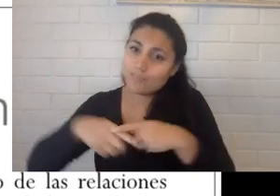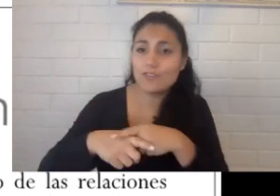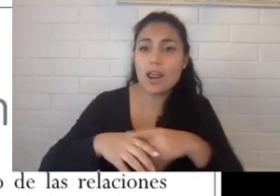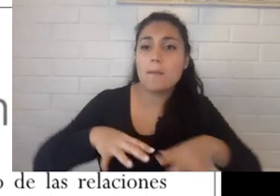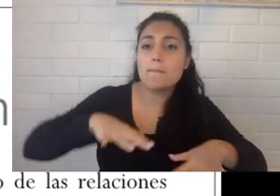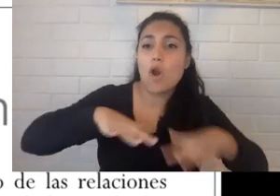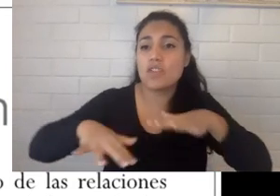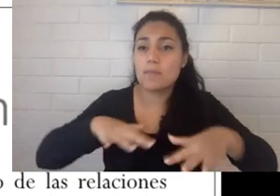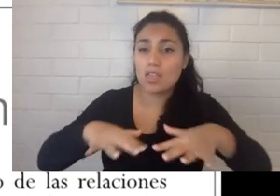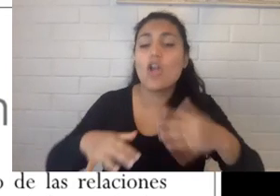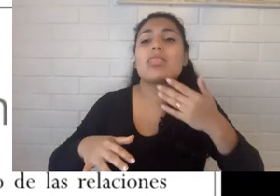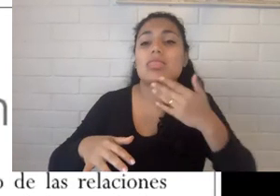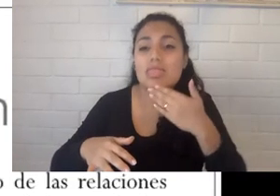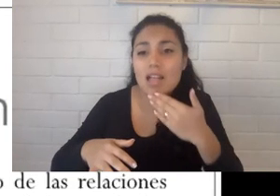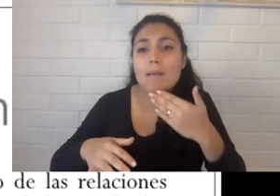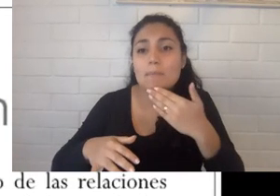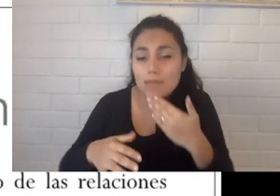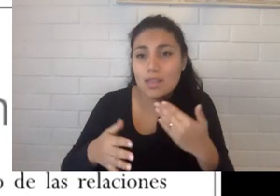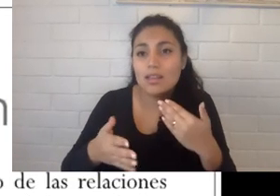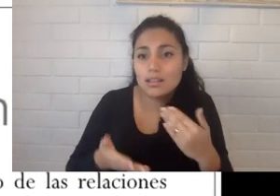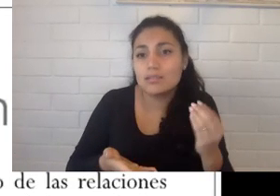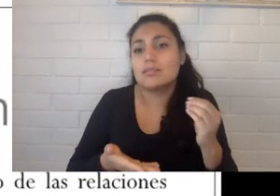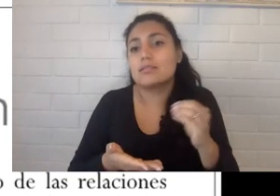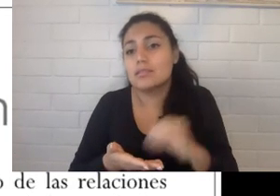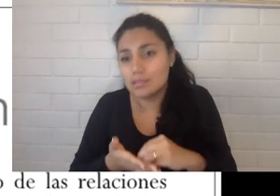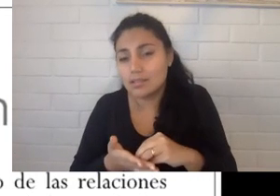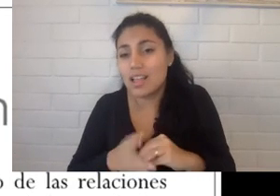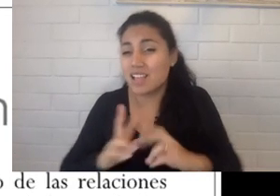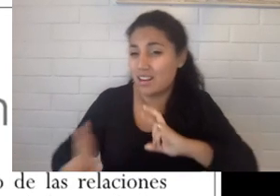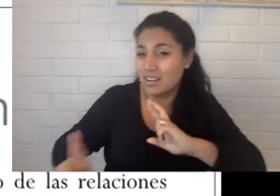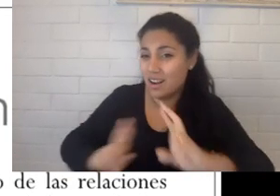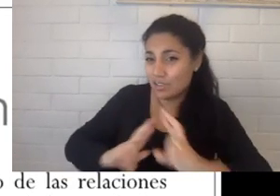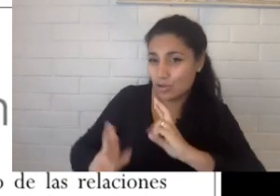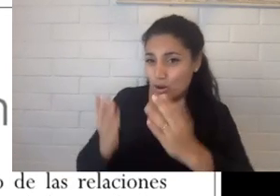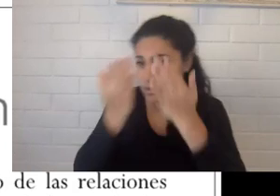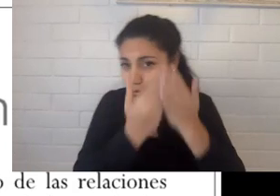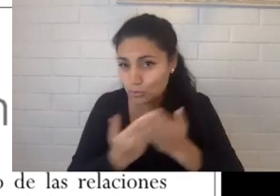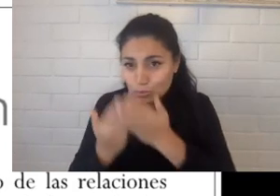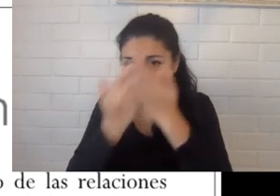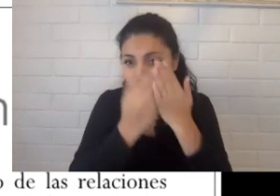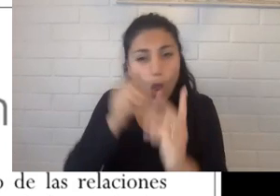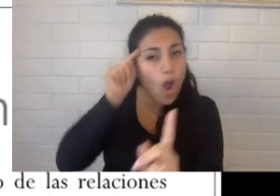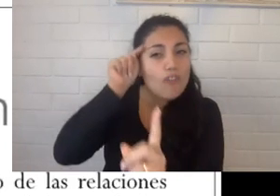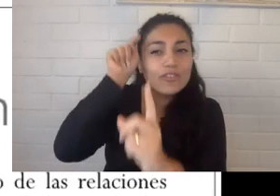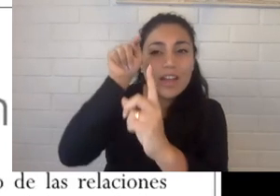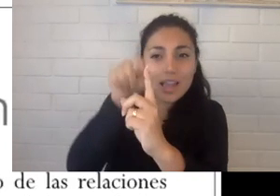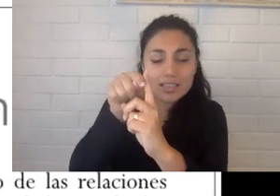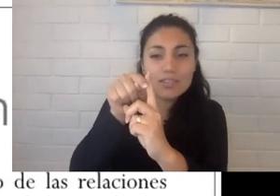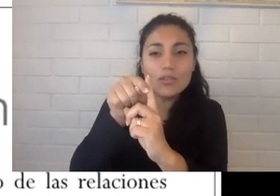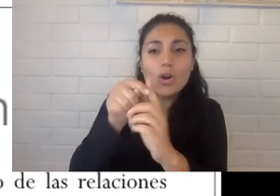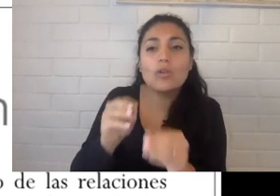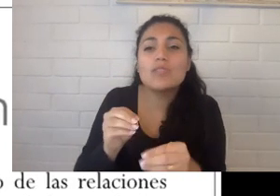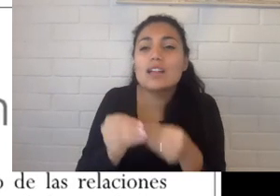movimiento, además pone a disposición que cada una de estas relaciones de estudio tiene un objetivo para poder generar